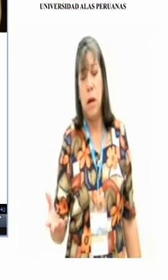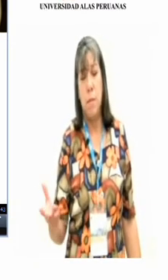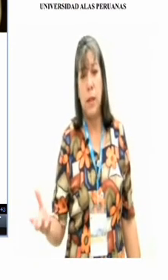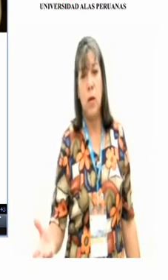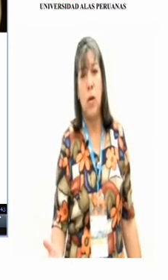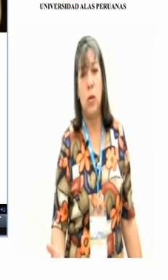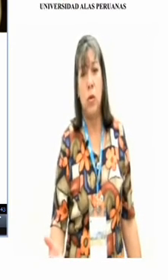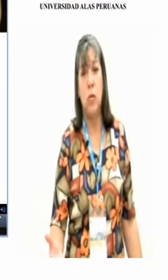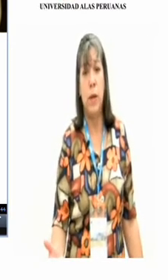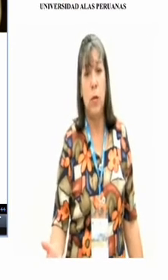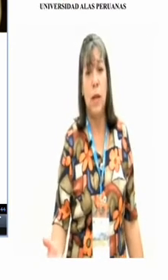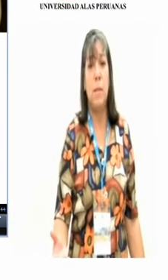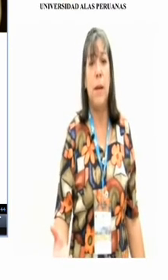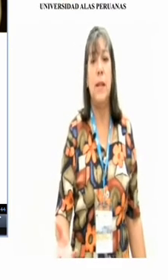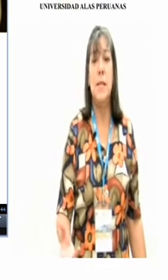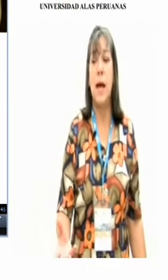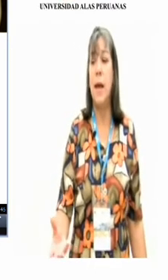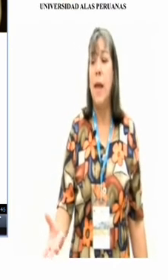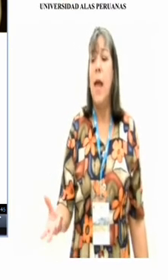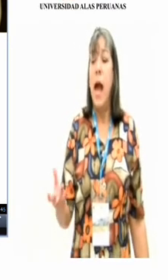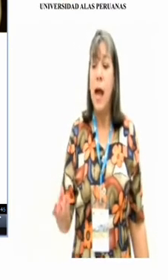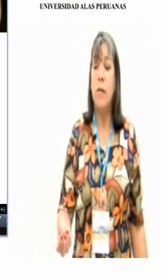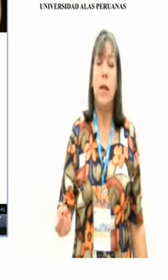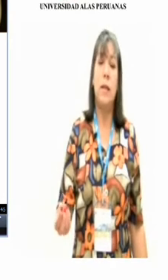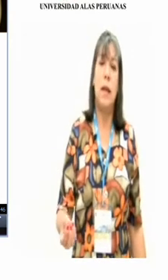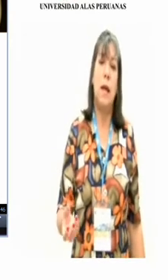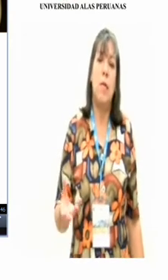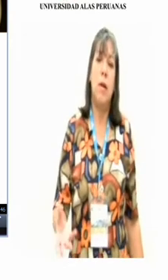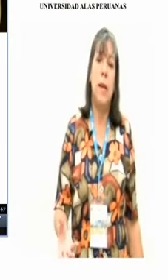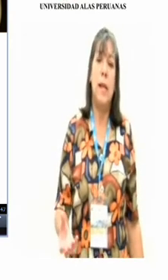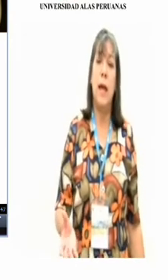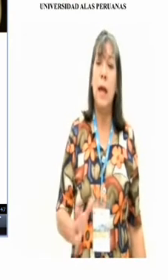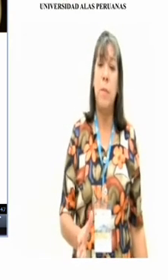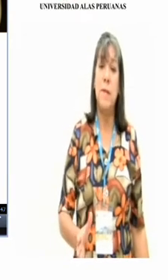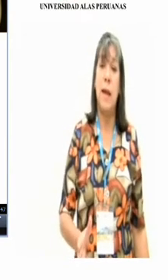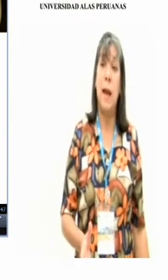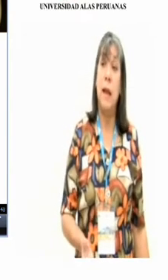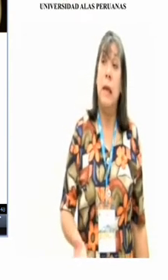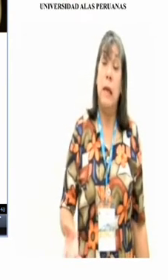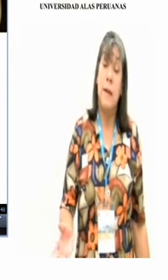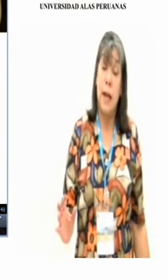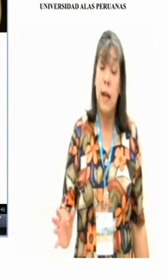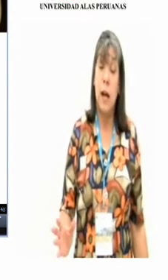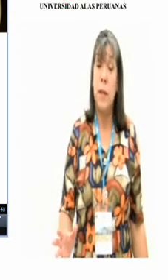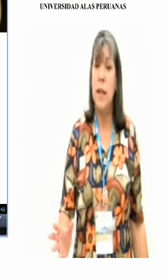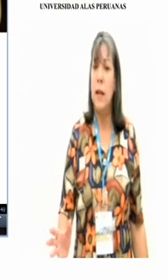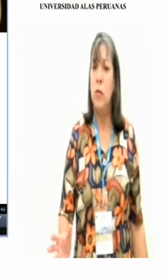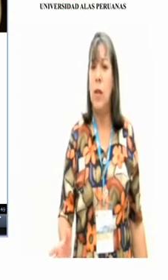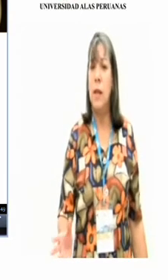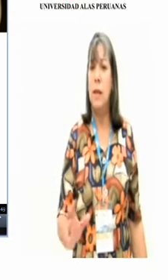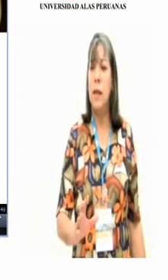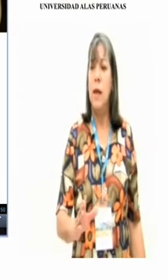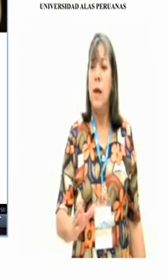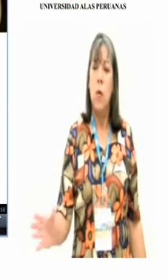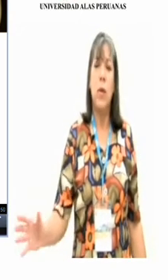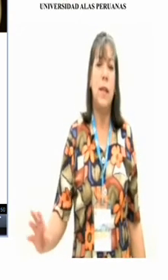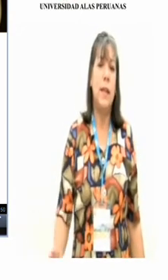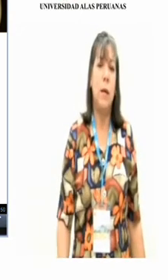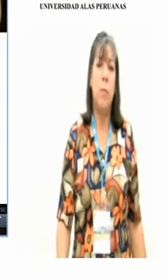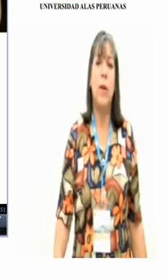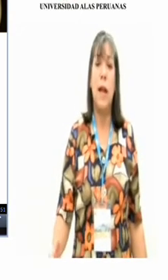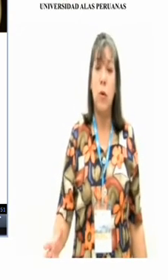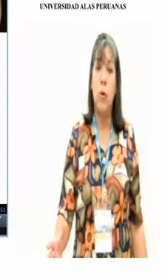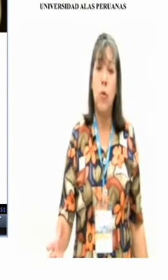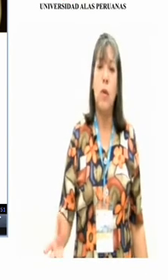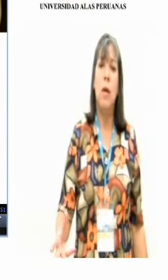que generalmente en los entornos virtuales de aprendizaje hay unas técnicas y unas habilidades especiales que generalmente el estudiante